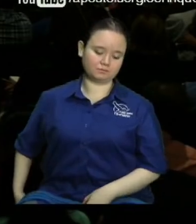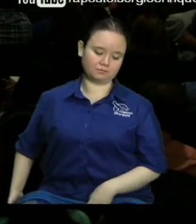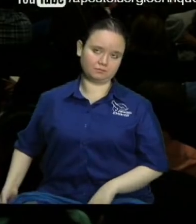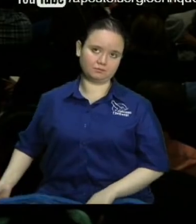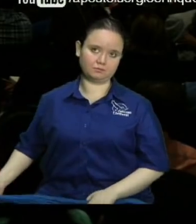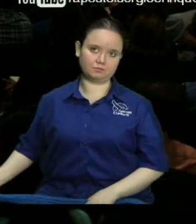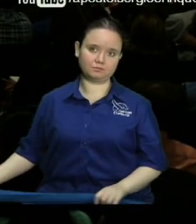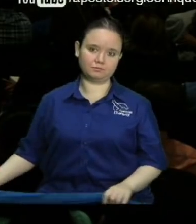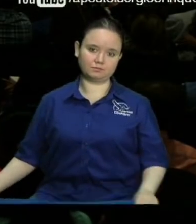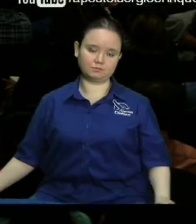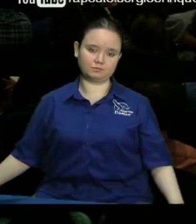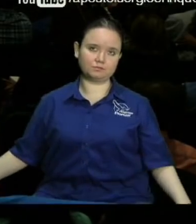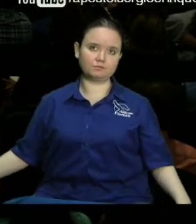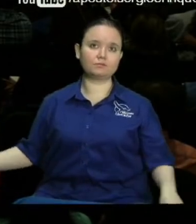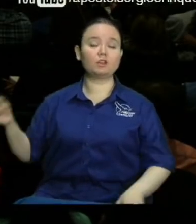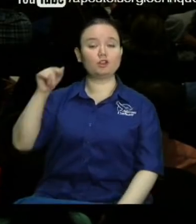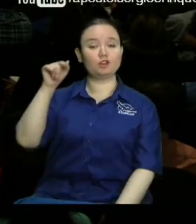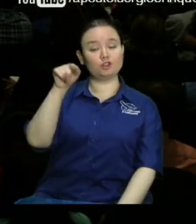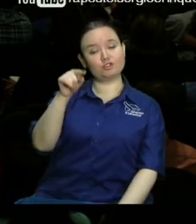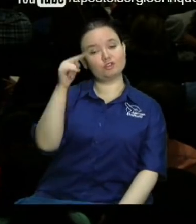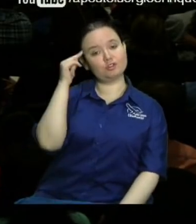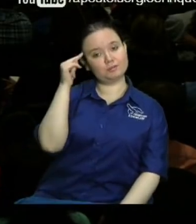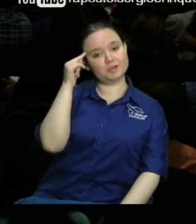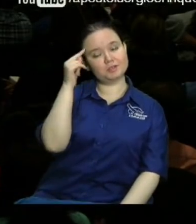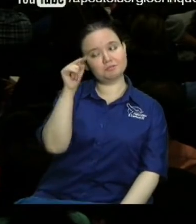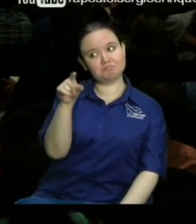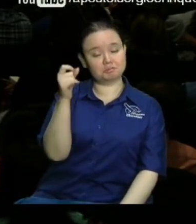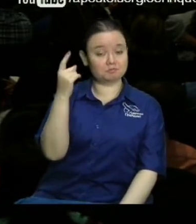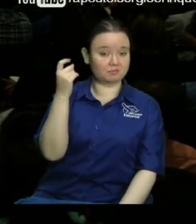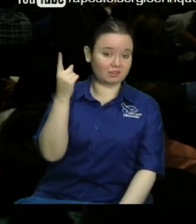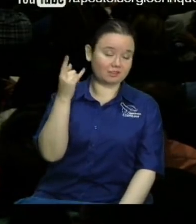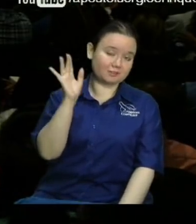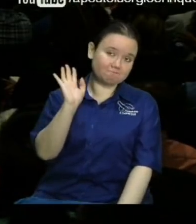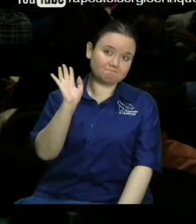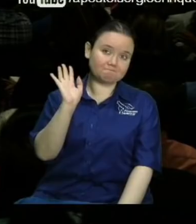entendiendo y te lo dejo a tu consideración, porque